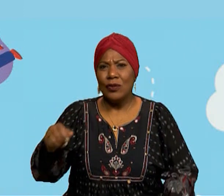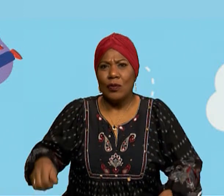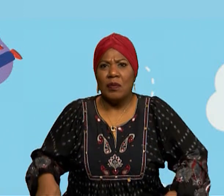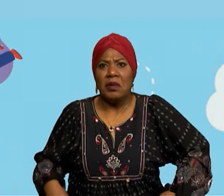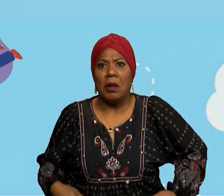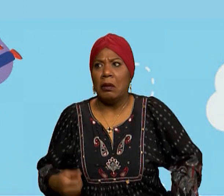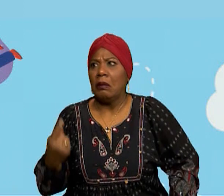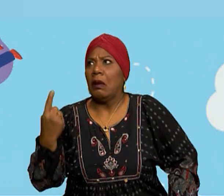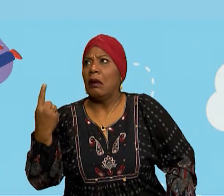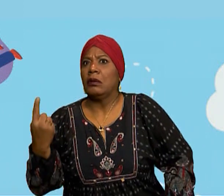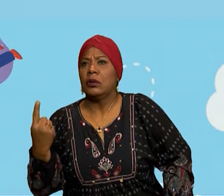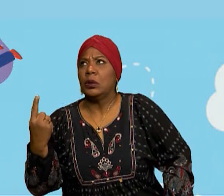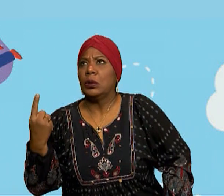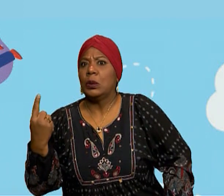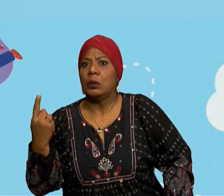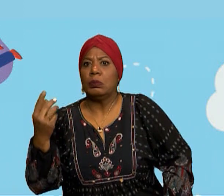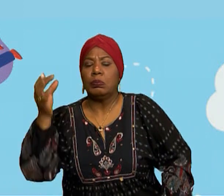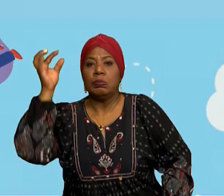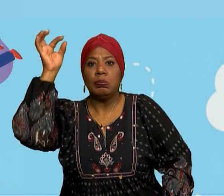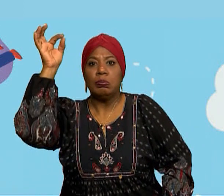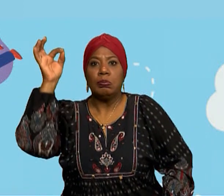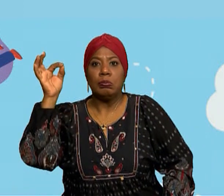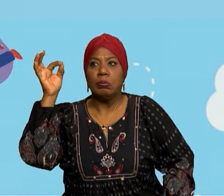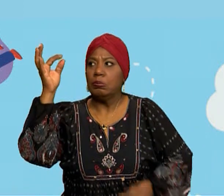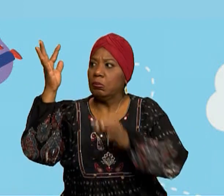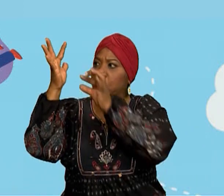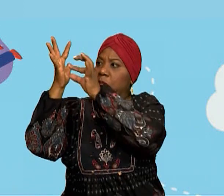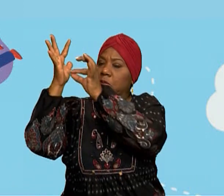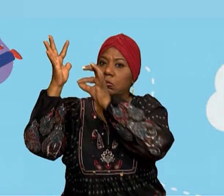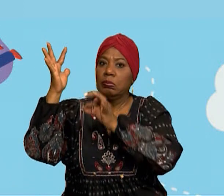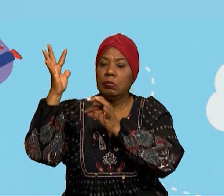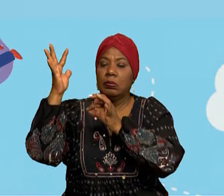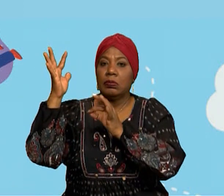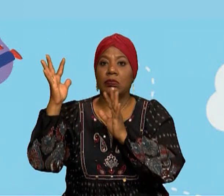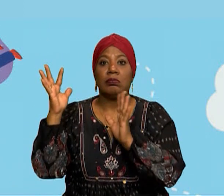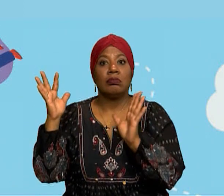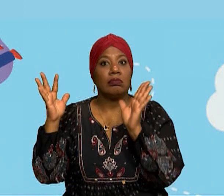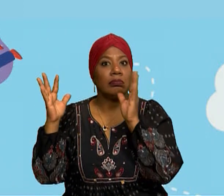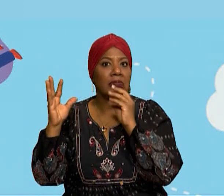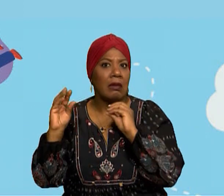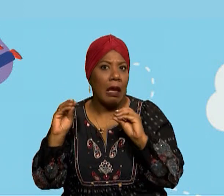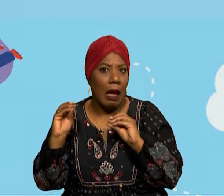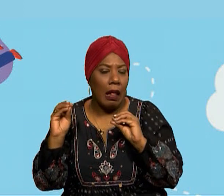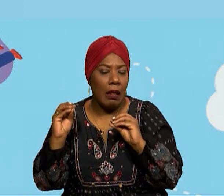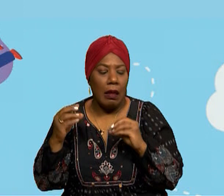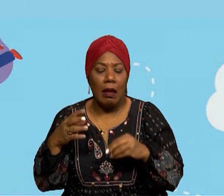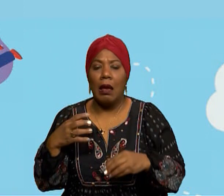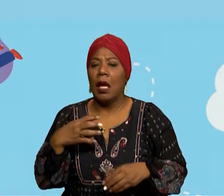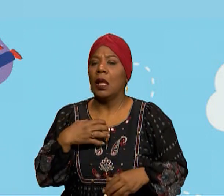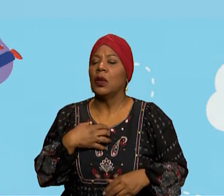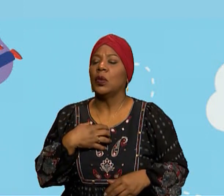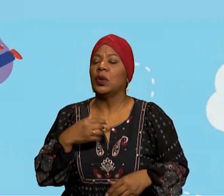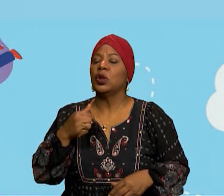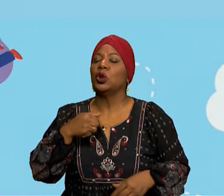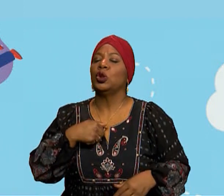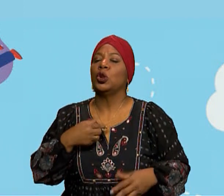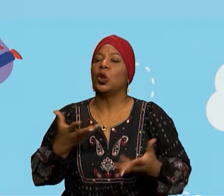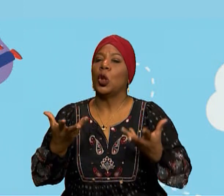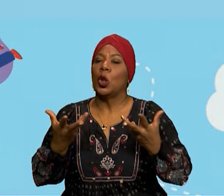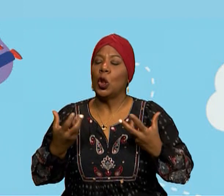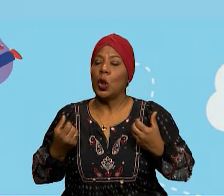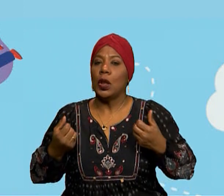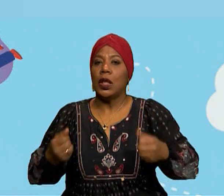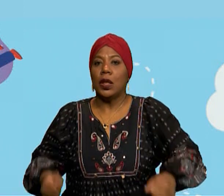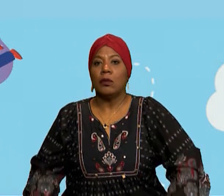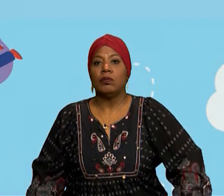aquí? Bueno, si no son de nadie, me los voy a poner, y se